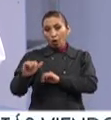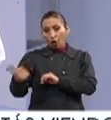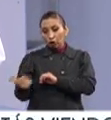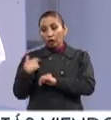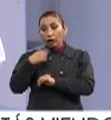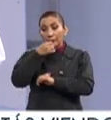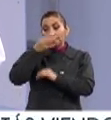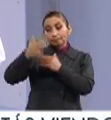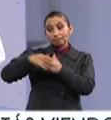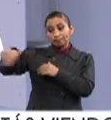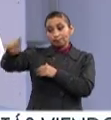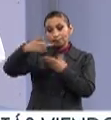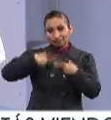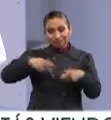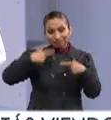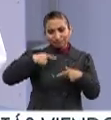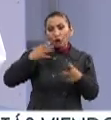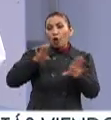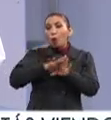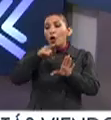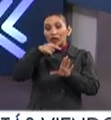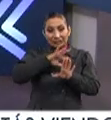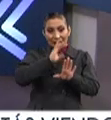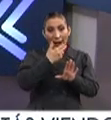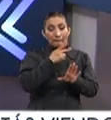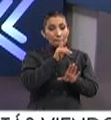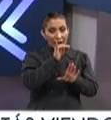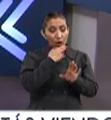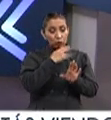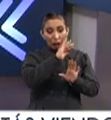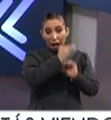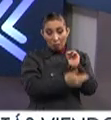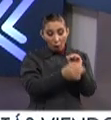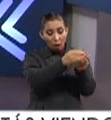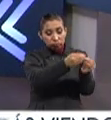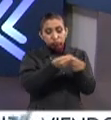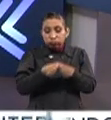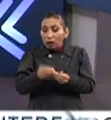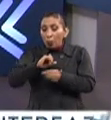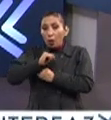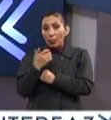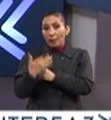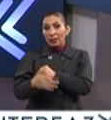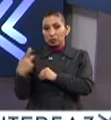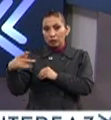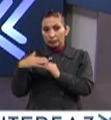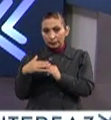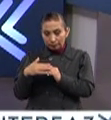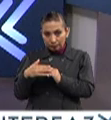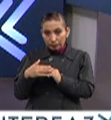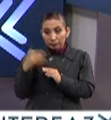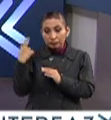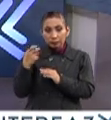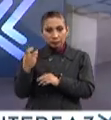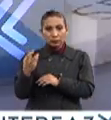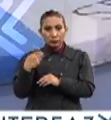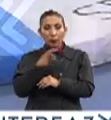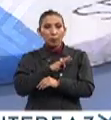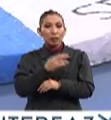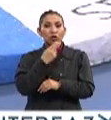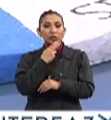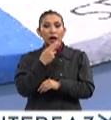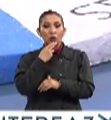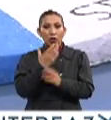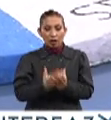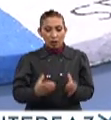que decirle a la gente cómo las puede almacenar temporalmente en su casa, para lo cual se puede